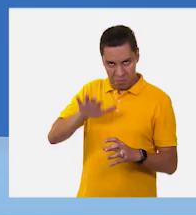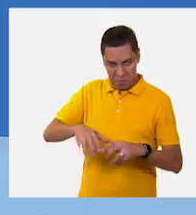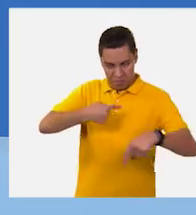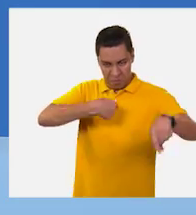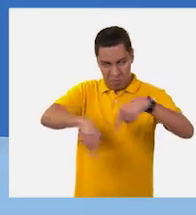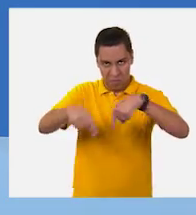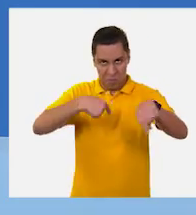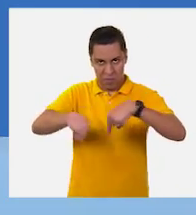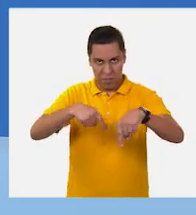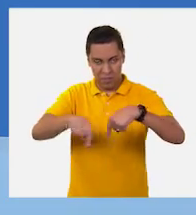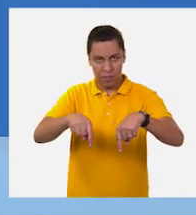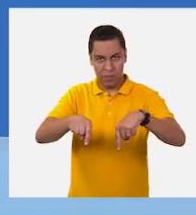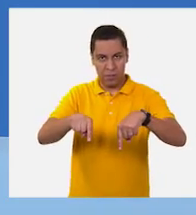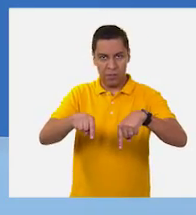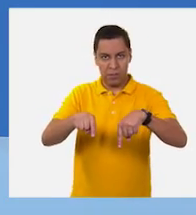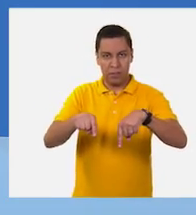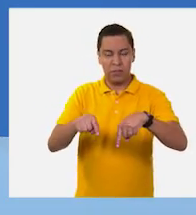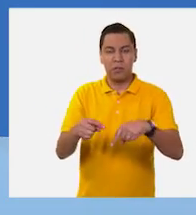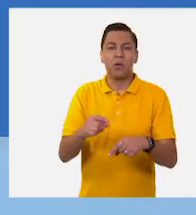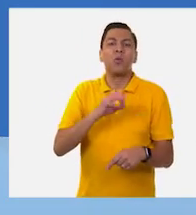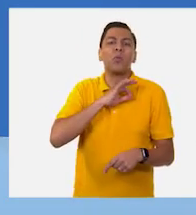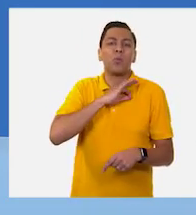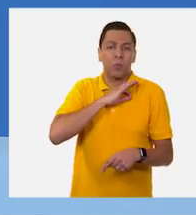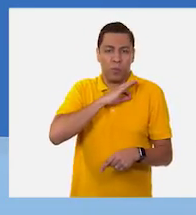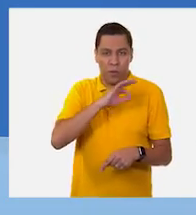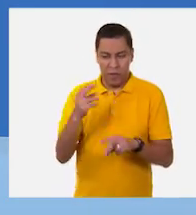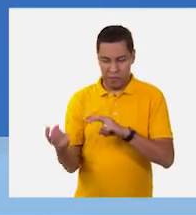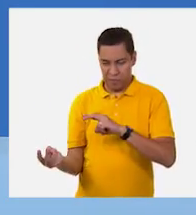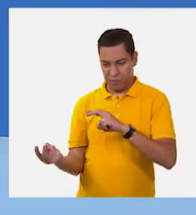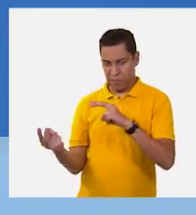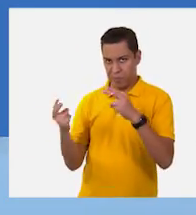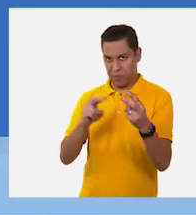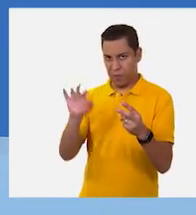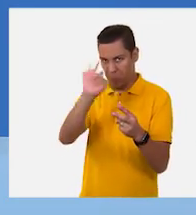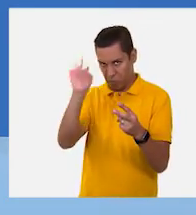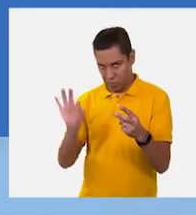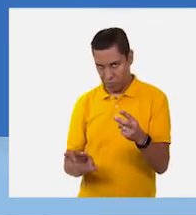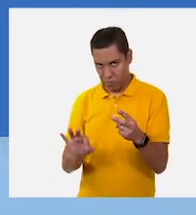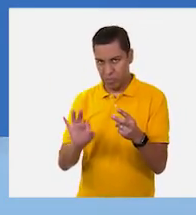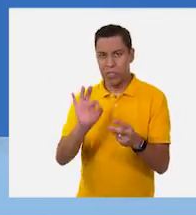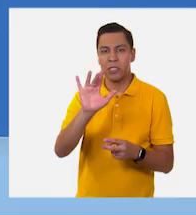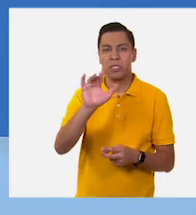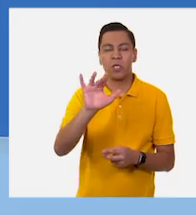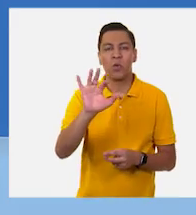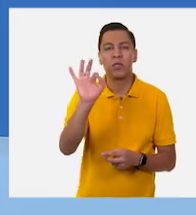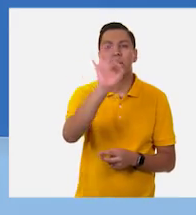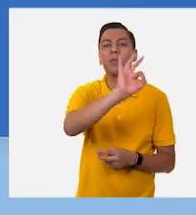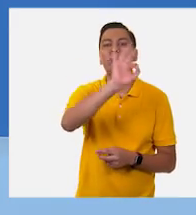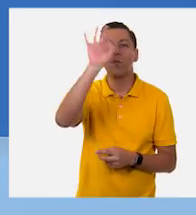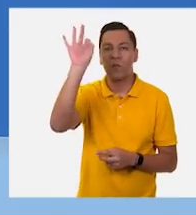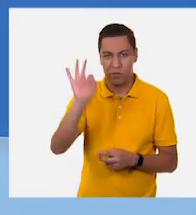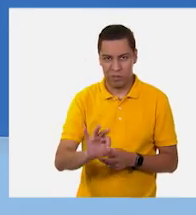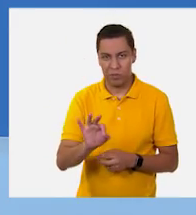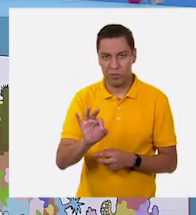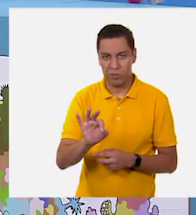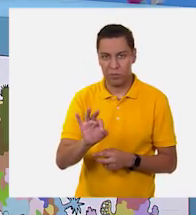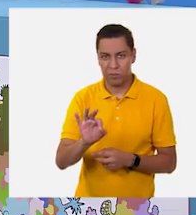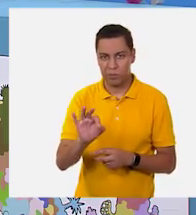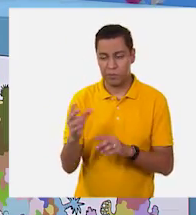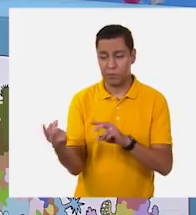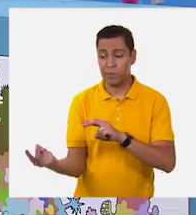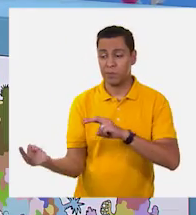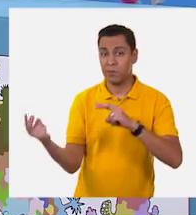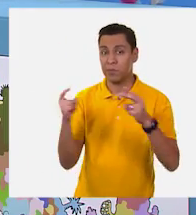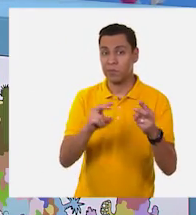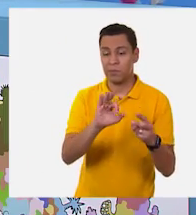valor original. O también podemos decir que nos hicieron el 50% de descuento. Así es,